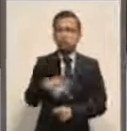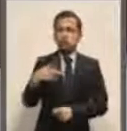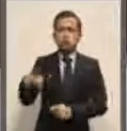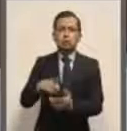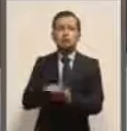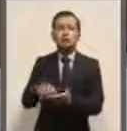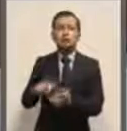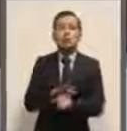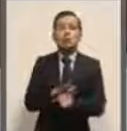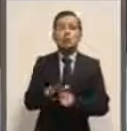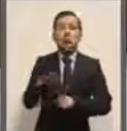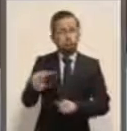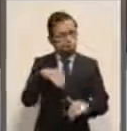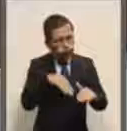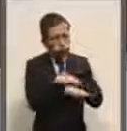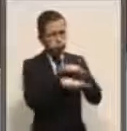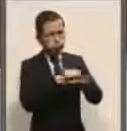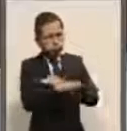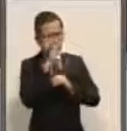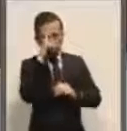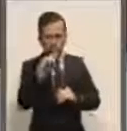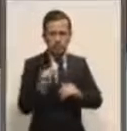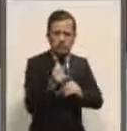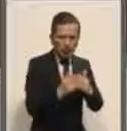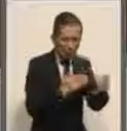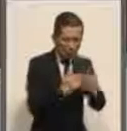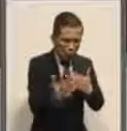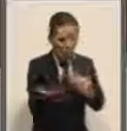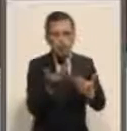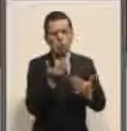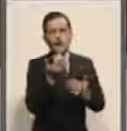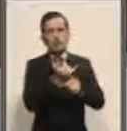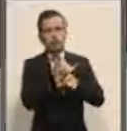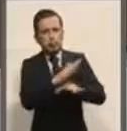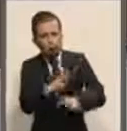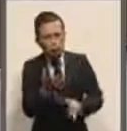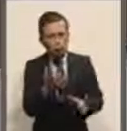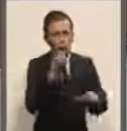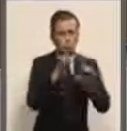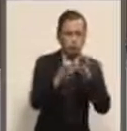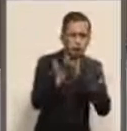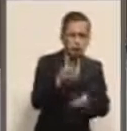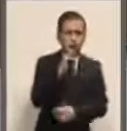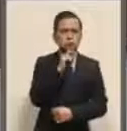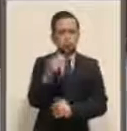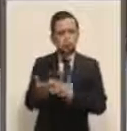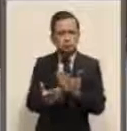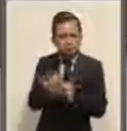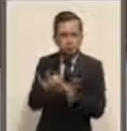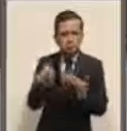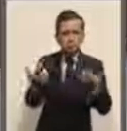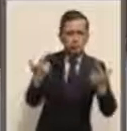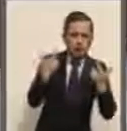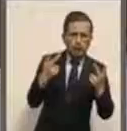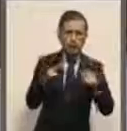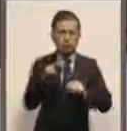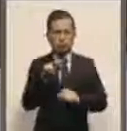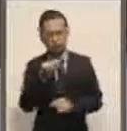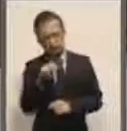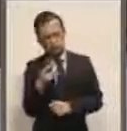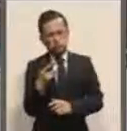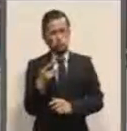de la información y comunicación, así como a los servicios de radiodifusión y